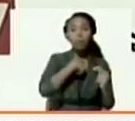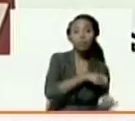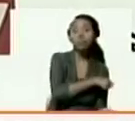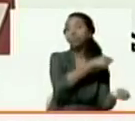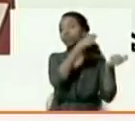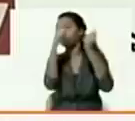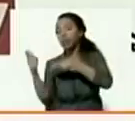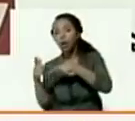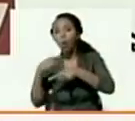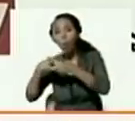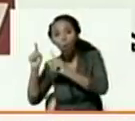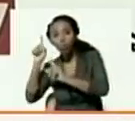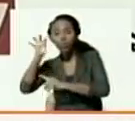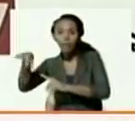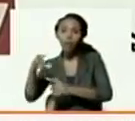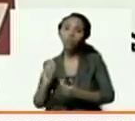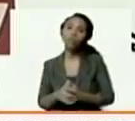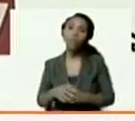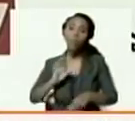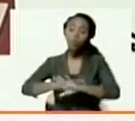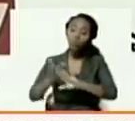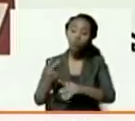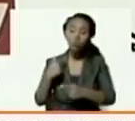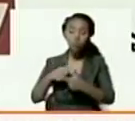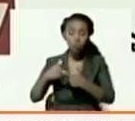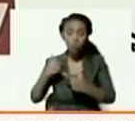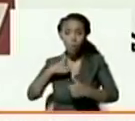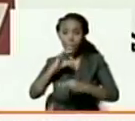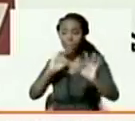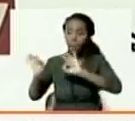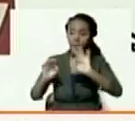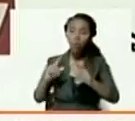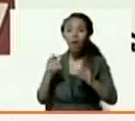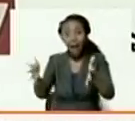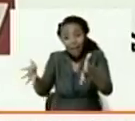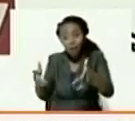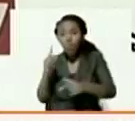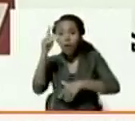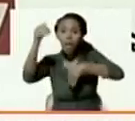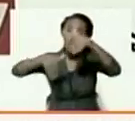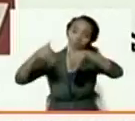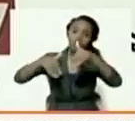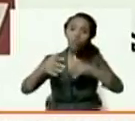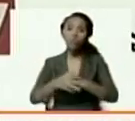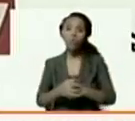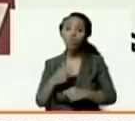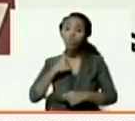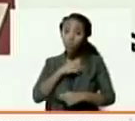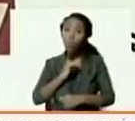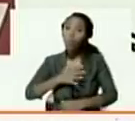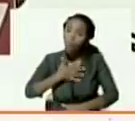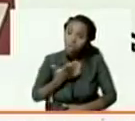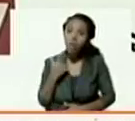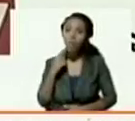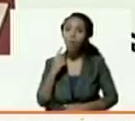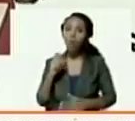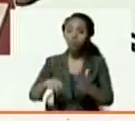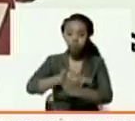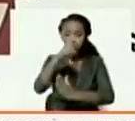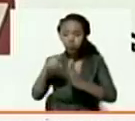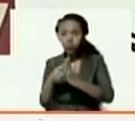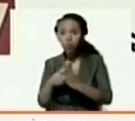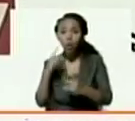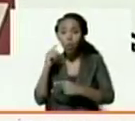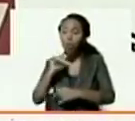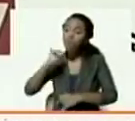año, son elecciones. Nosotros nos estamos preparando para ganar una elección. Nosotros podemos ahí determinar, y con los